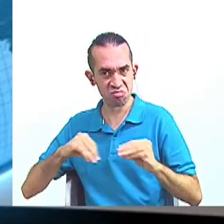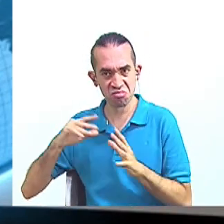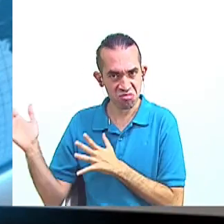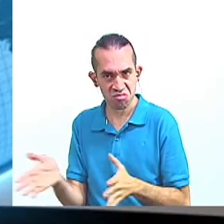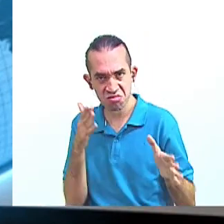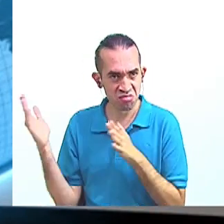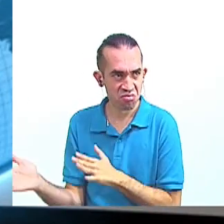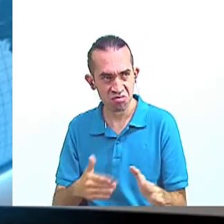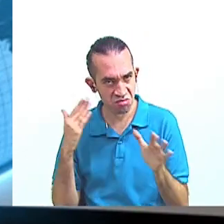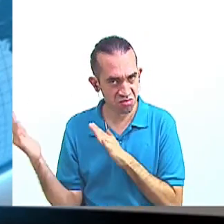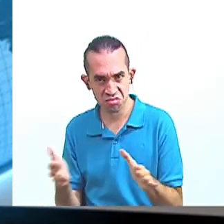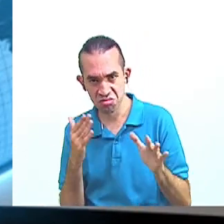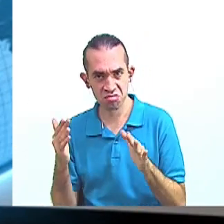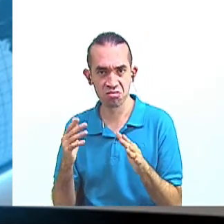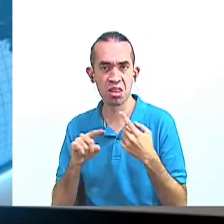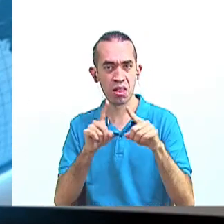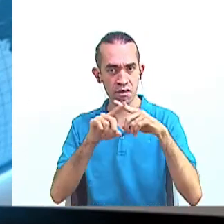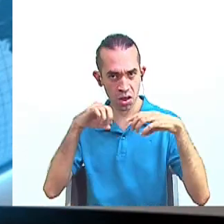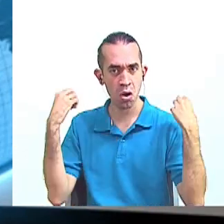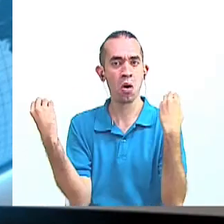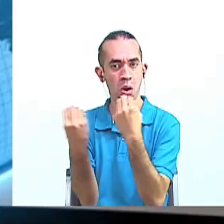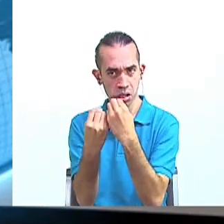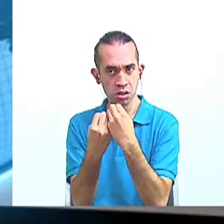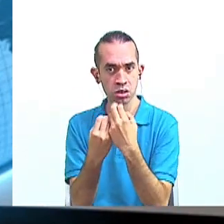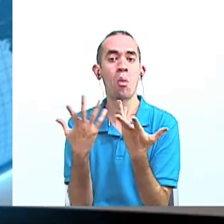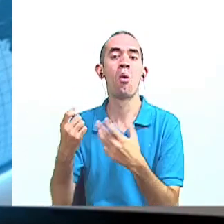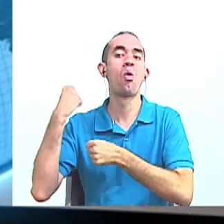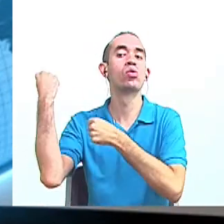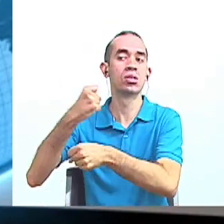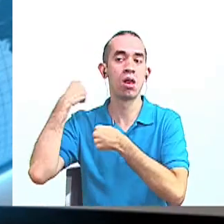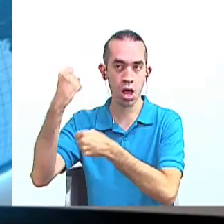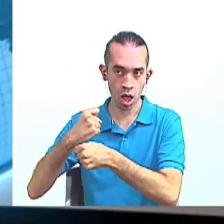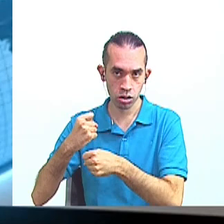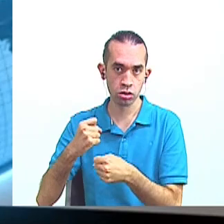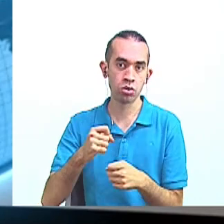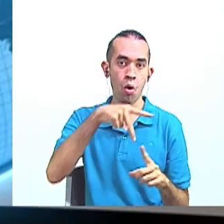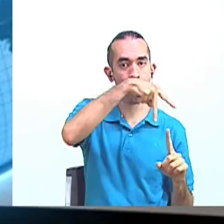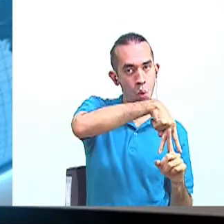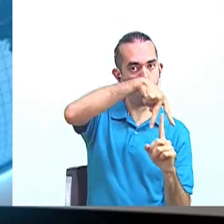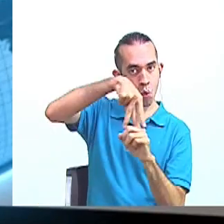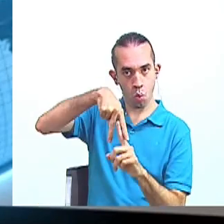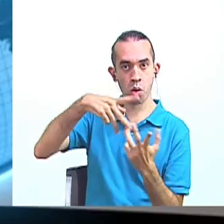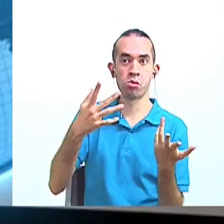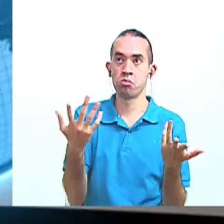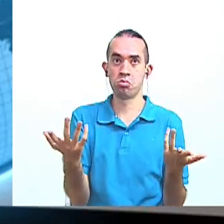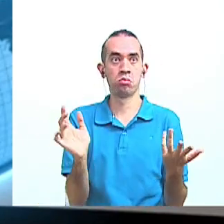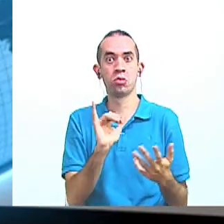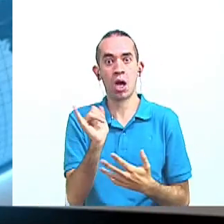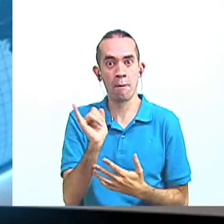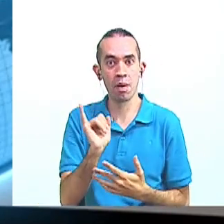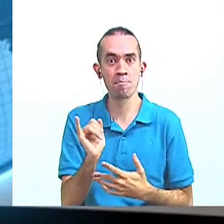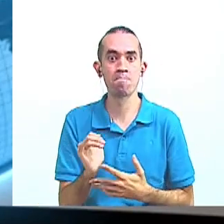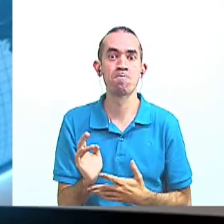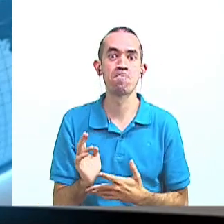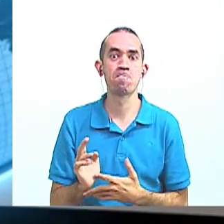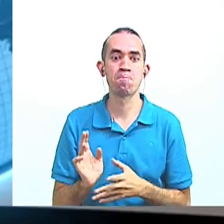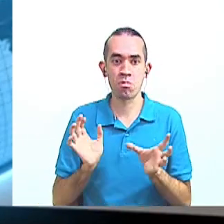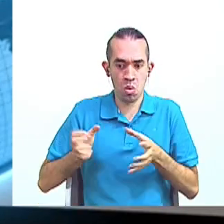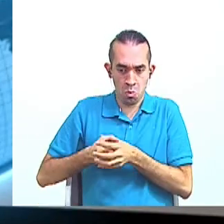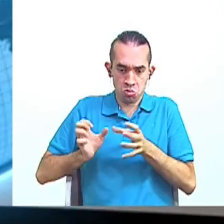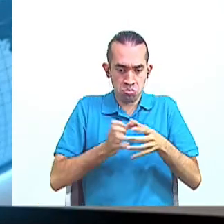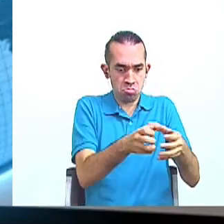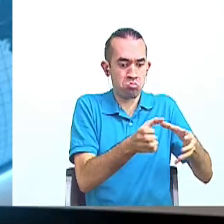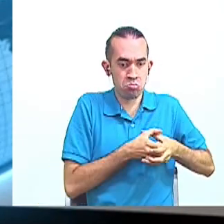de diferentes organizaciones como sindicatos, como cooperativas o como de alguna manera